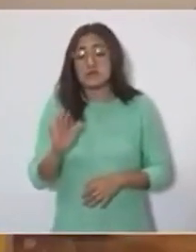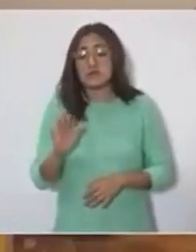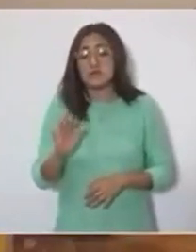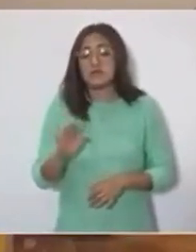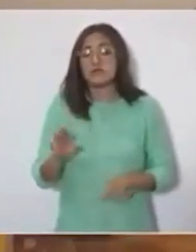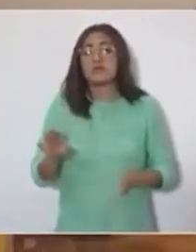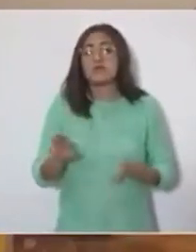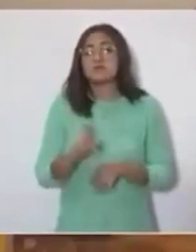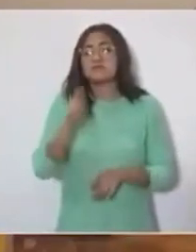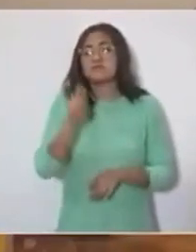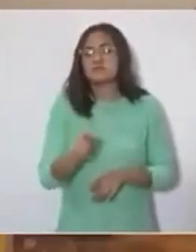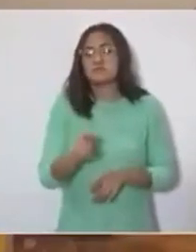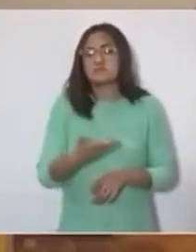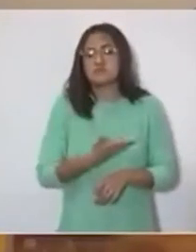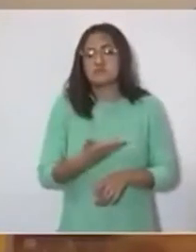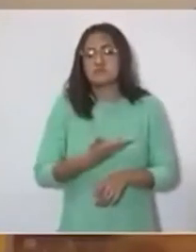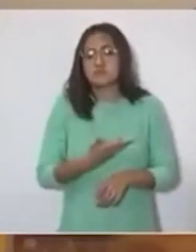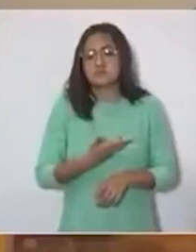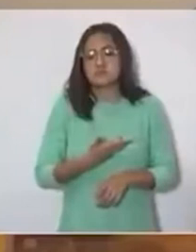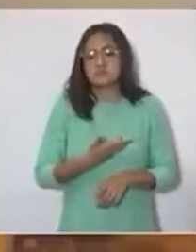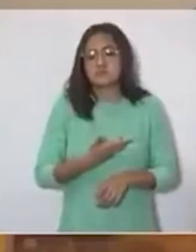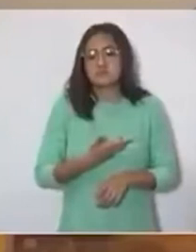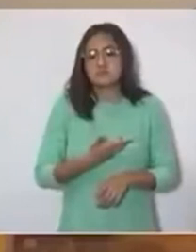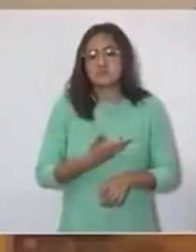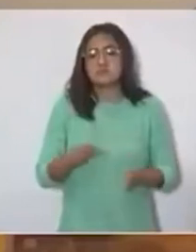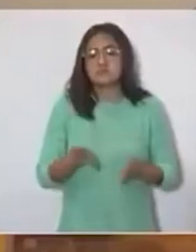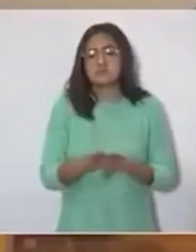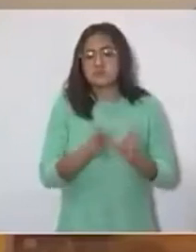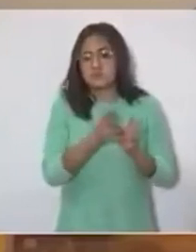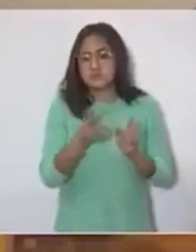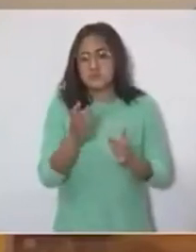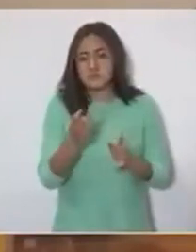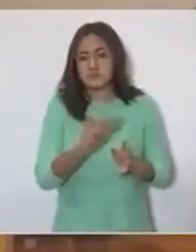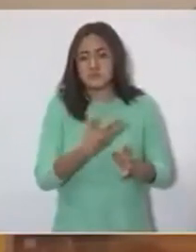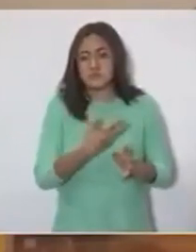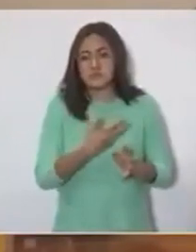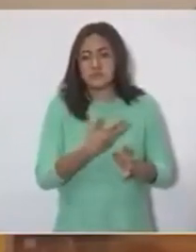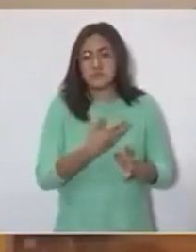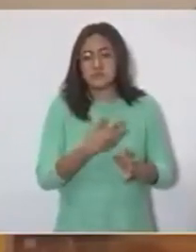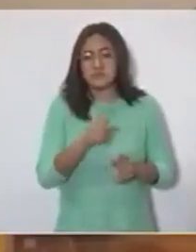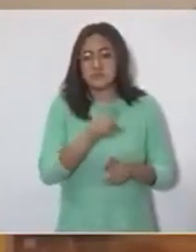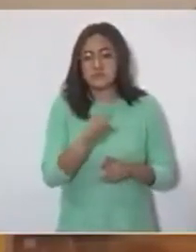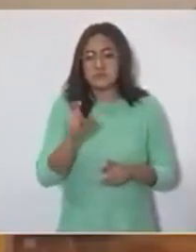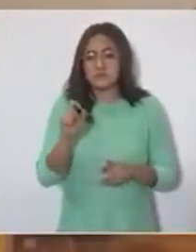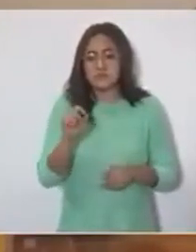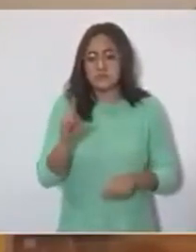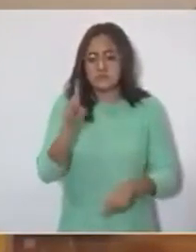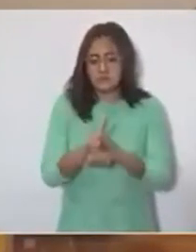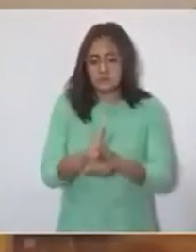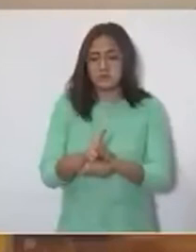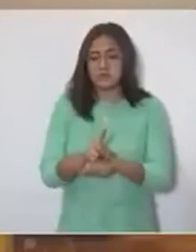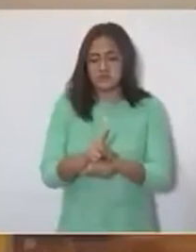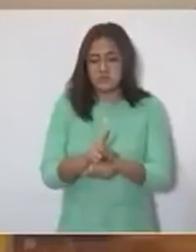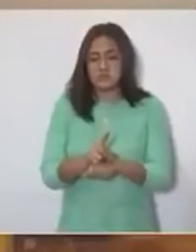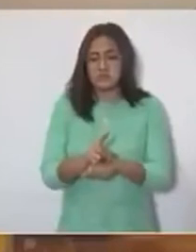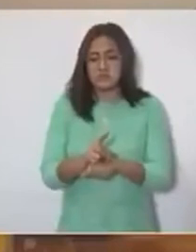sea cómo ha quedado en el en el régimen de transitorios son 120 días